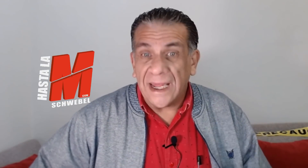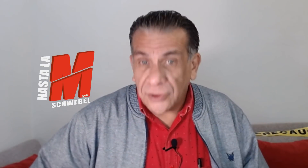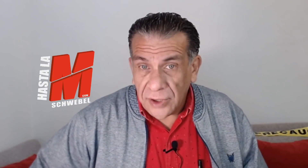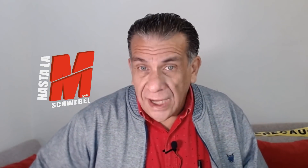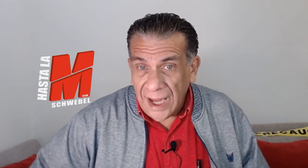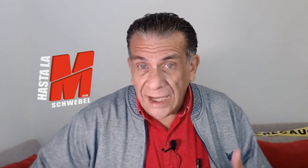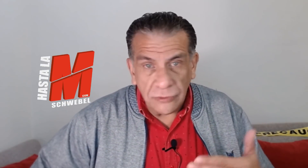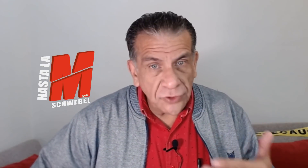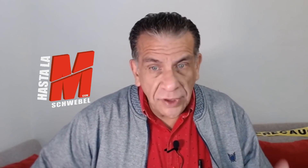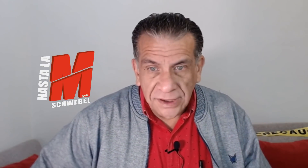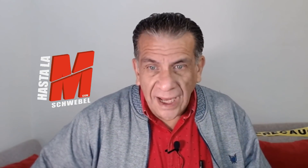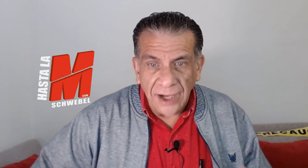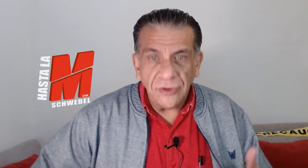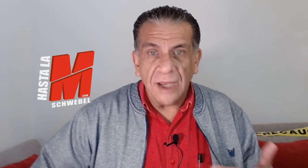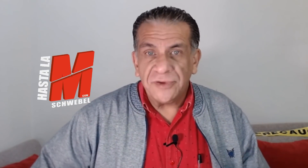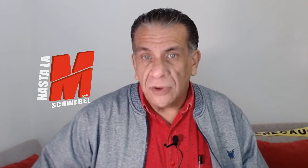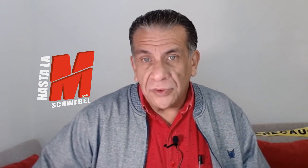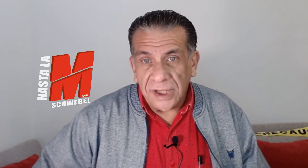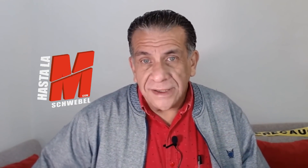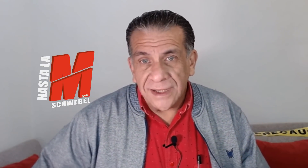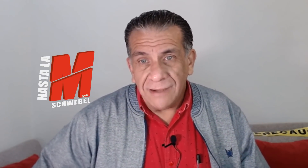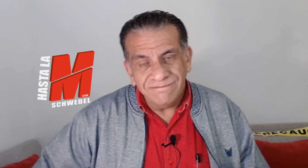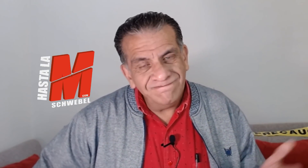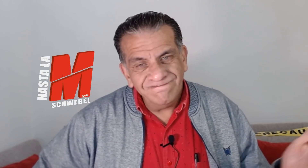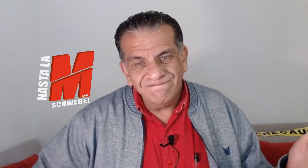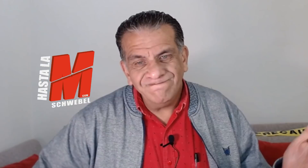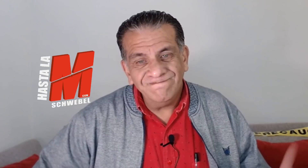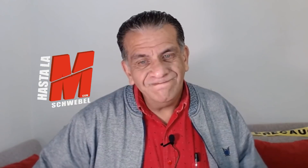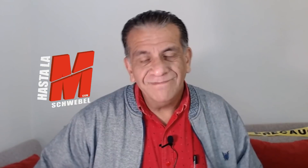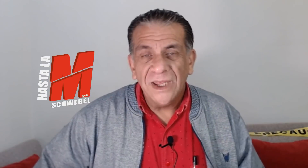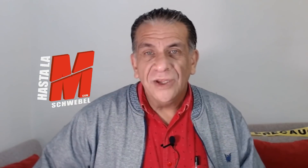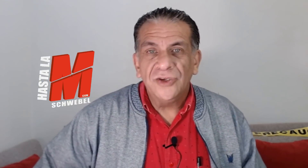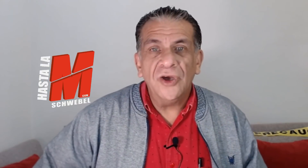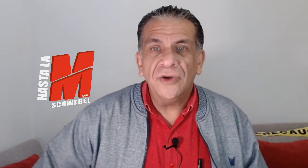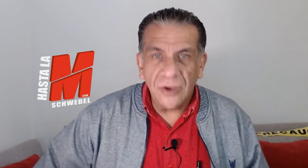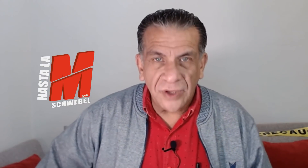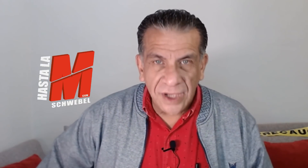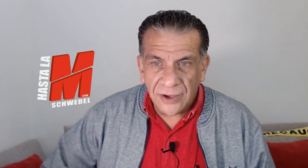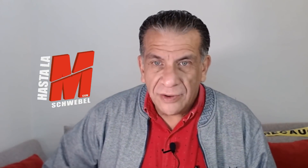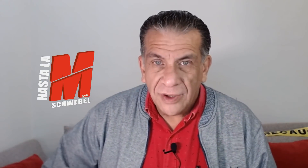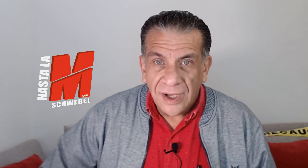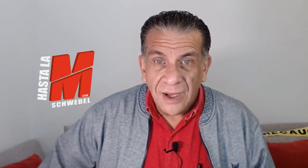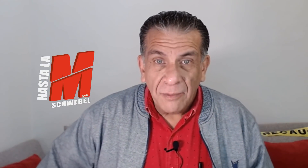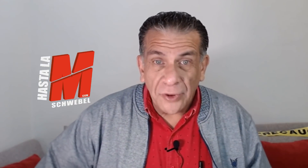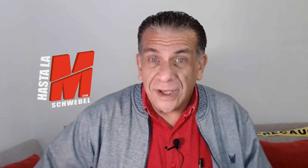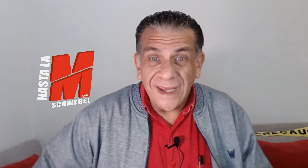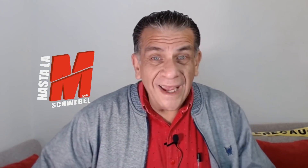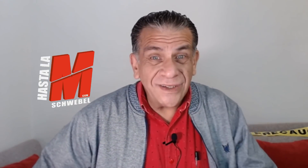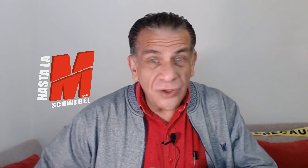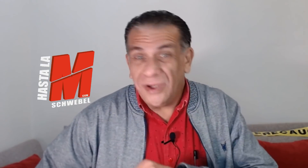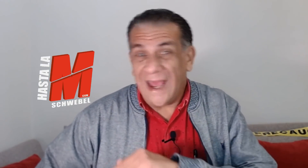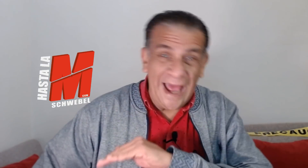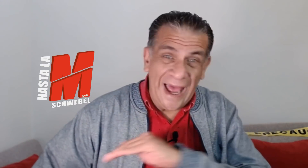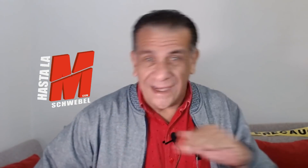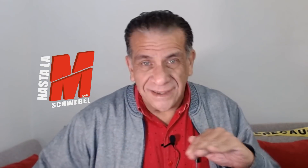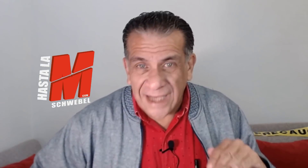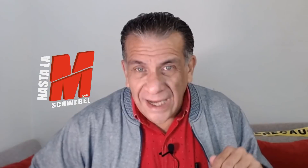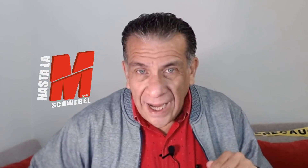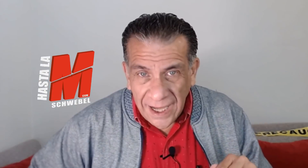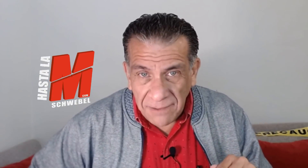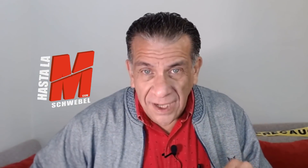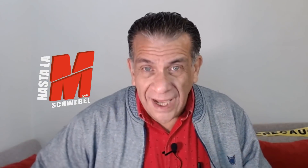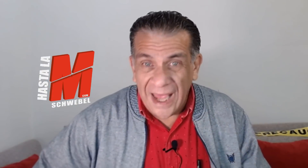dictatorial autoritario y absolutista yo no lo quiero porque ya estoy hasta